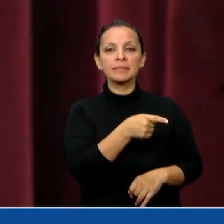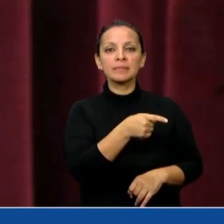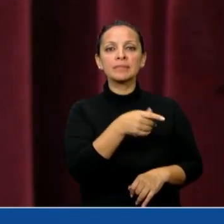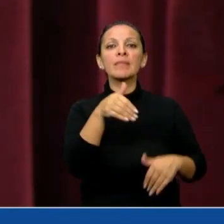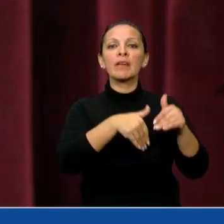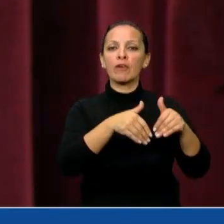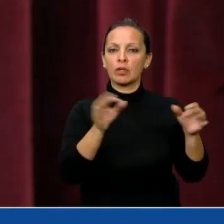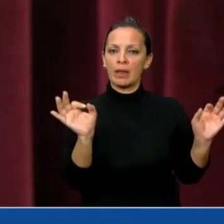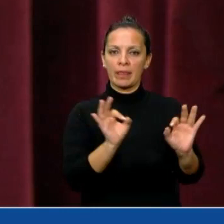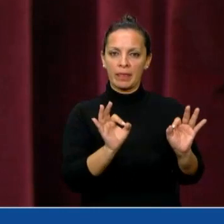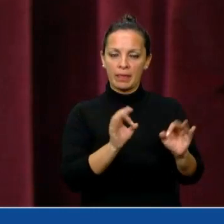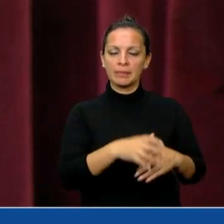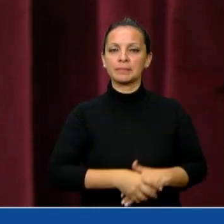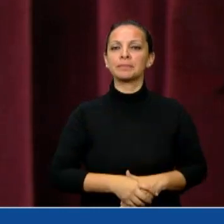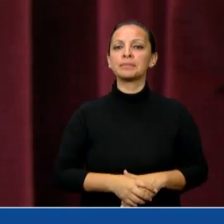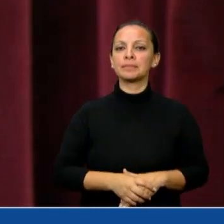se abstiene.